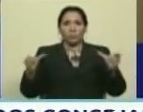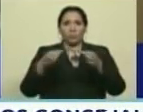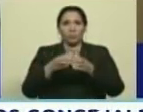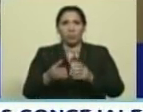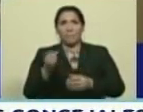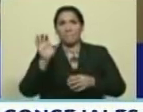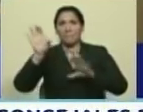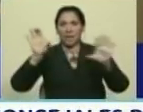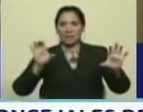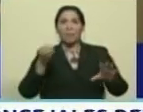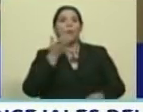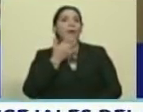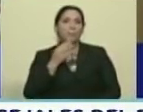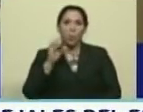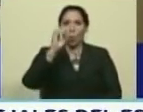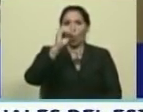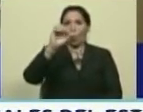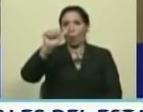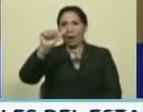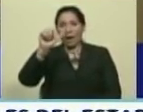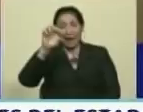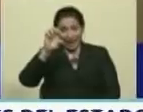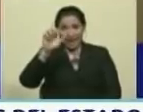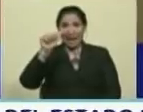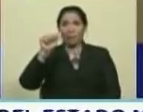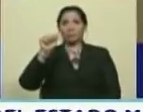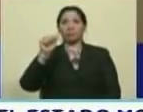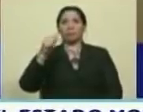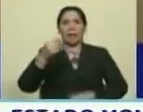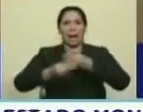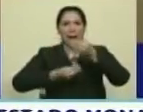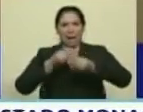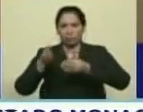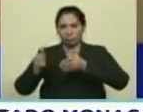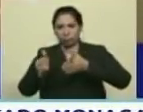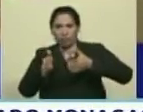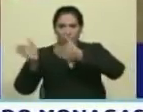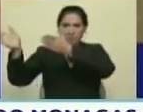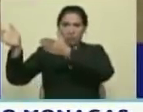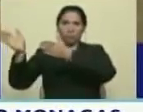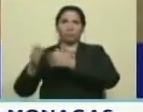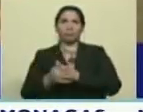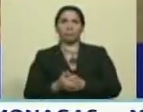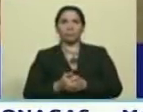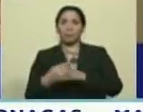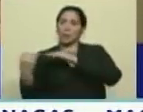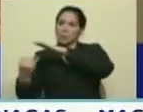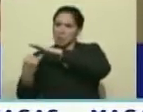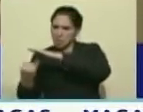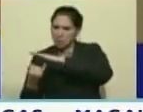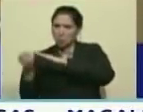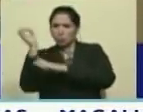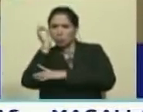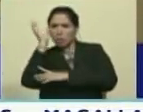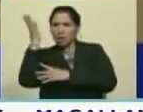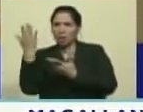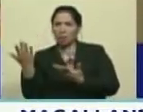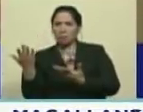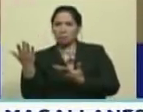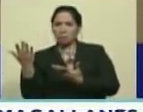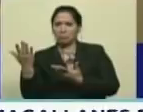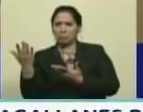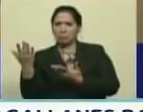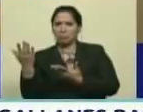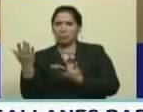Está la OEA, que ha tenido su propio camino. Es una institución creada